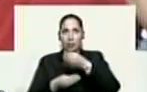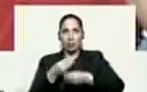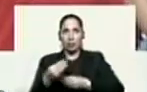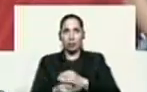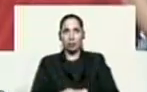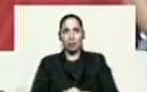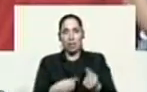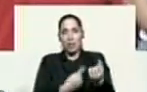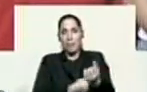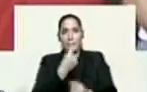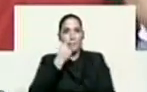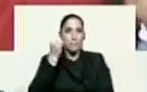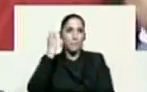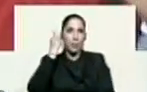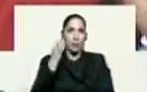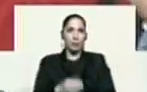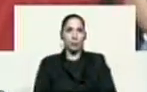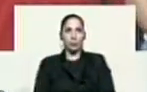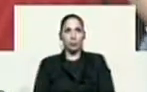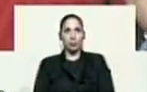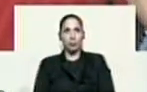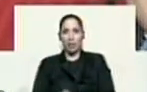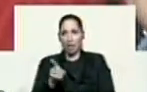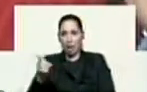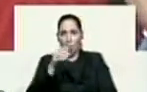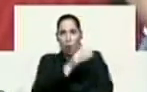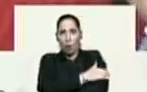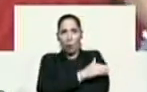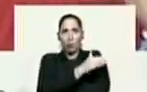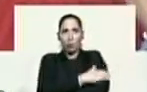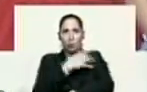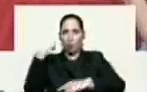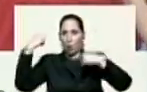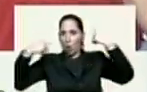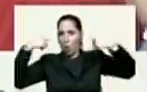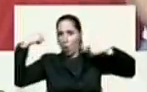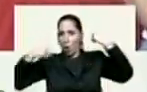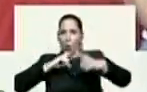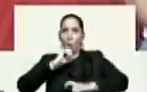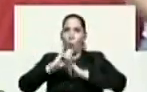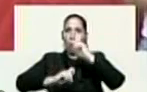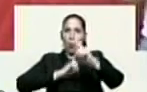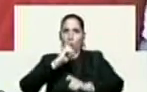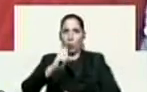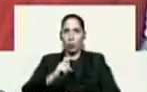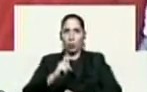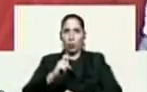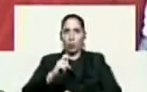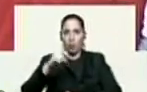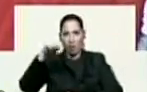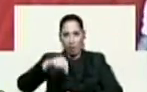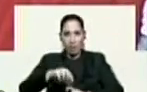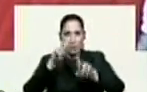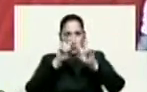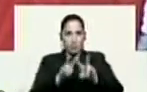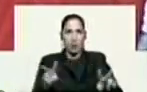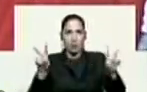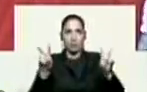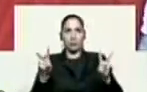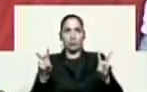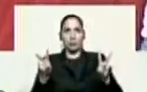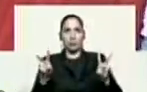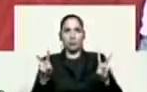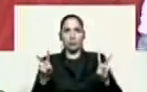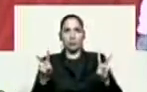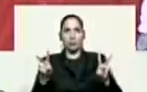Hermanos y hermanas, si esa derecha enloquecida por el odio es capaz de quemar